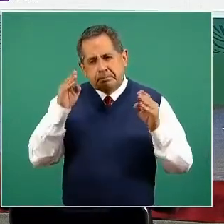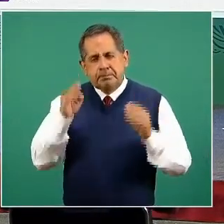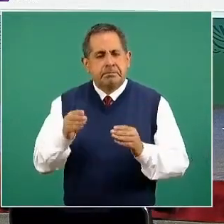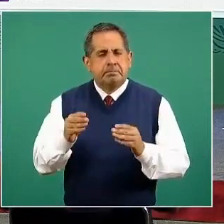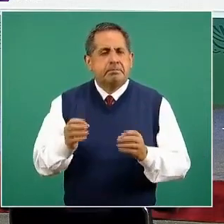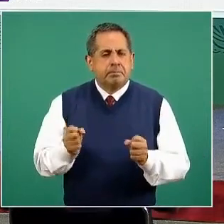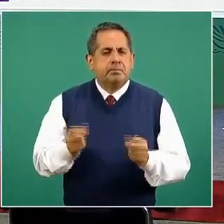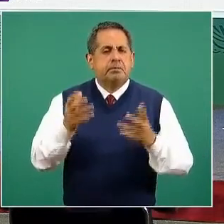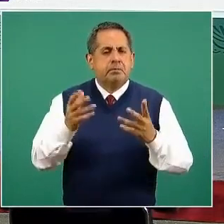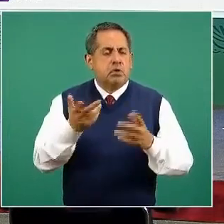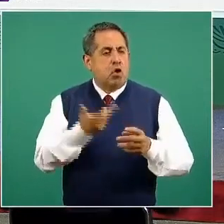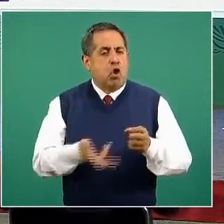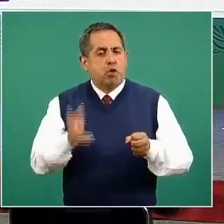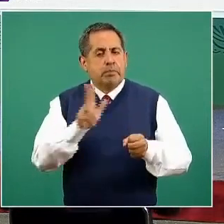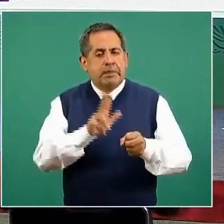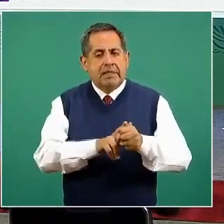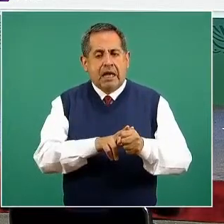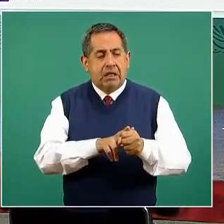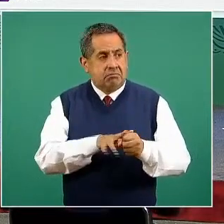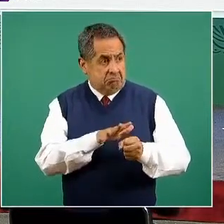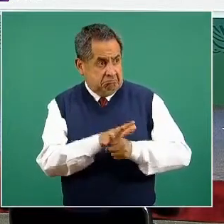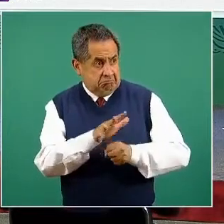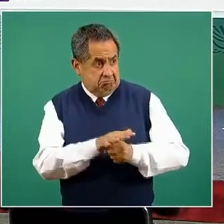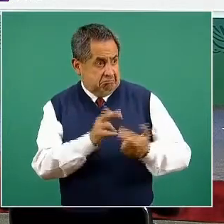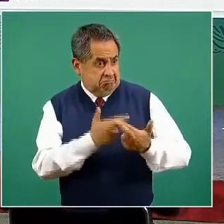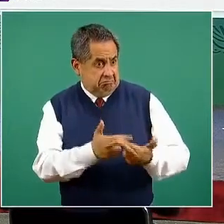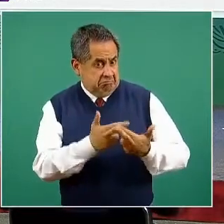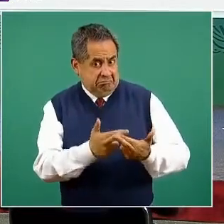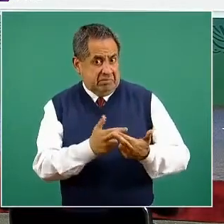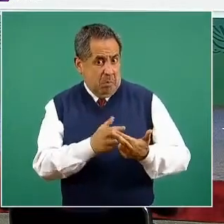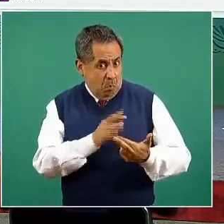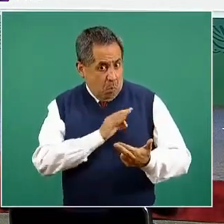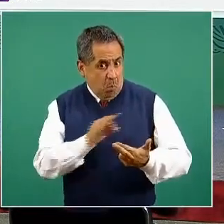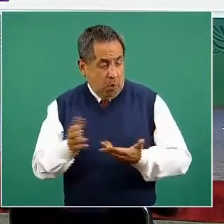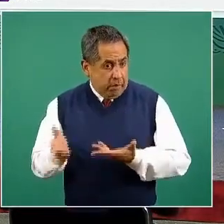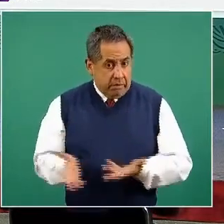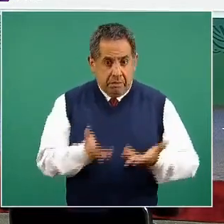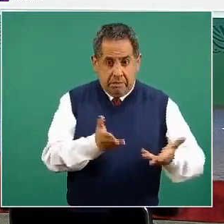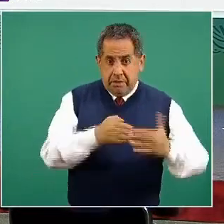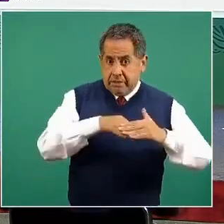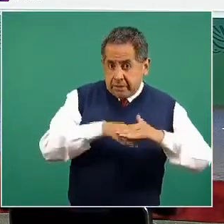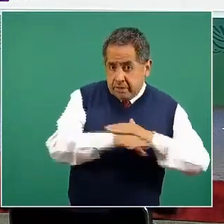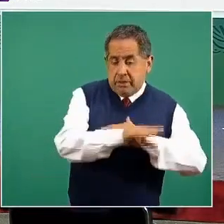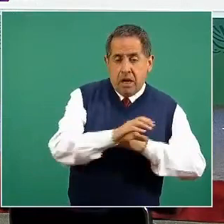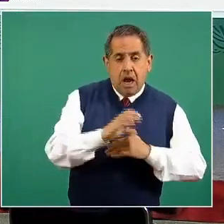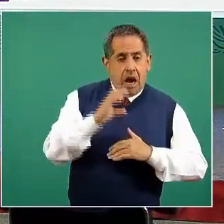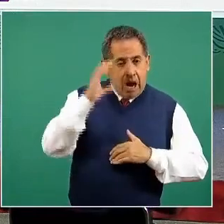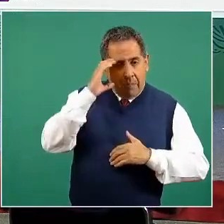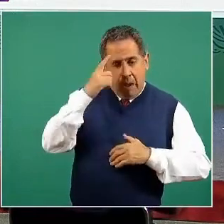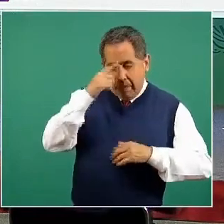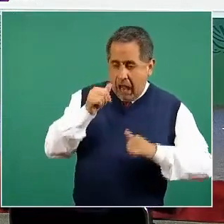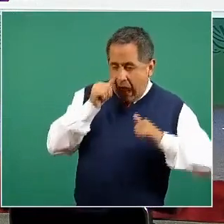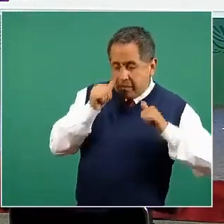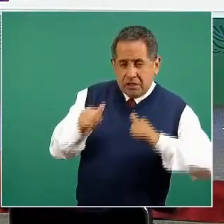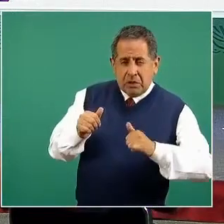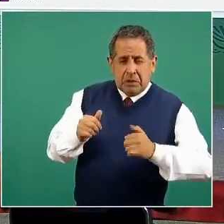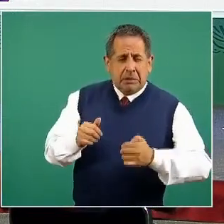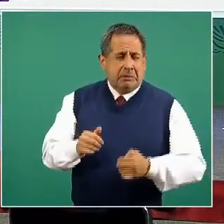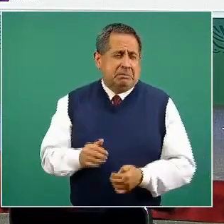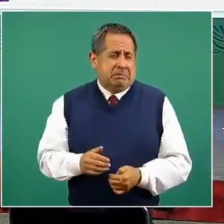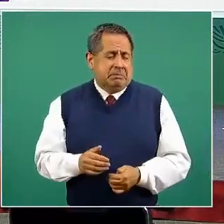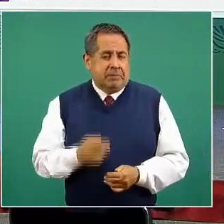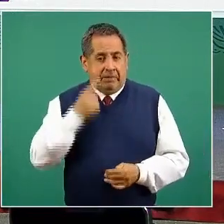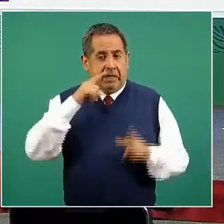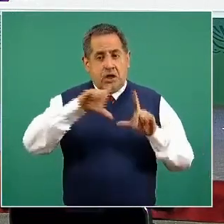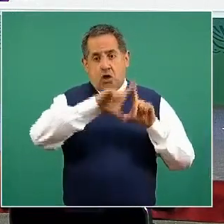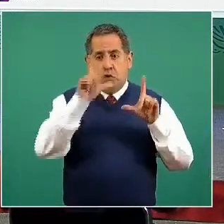capacidad hospitalaria para efecto de la disponibilidad de camas en la hospitalización general. A nivel nacional,